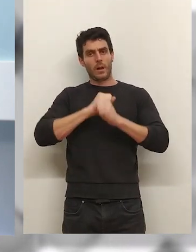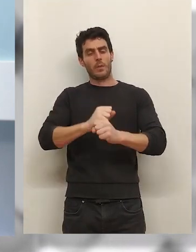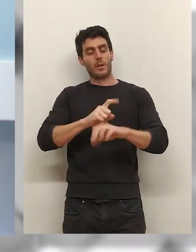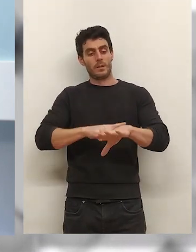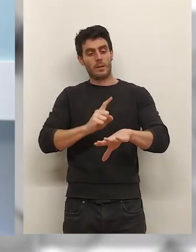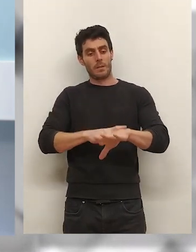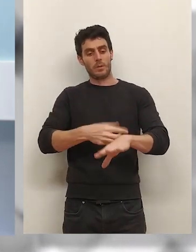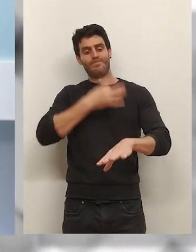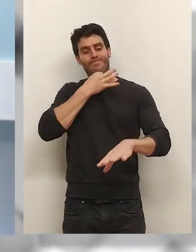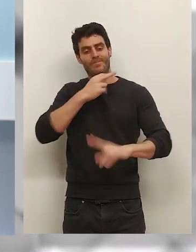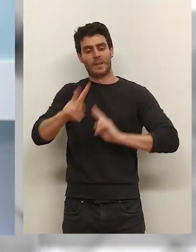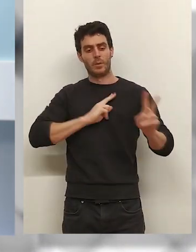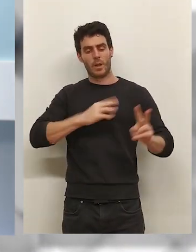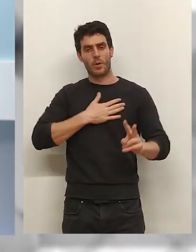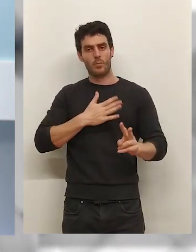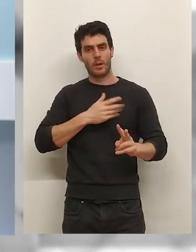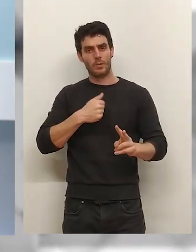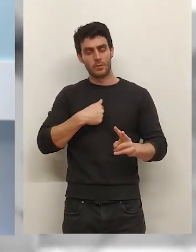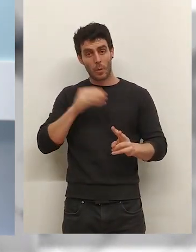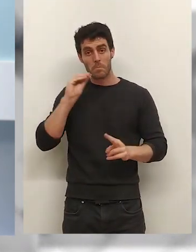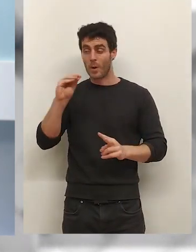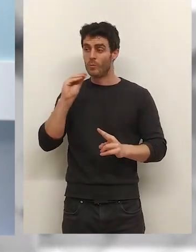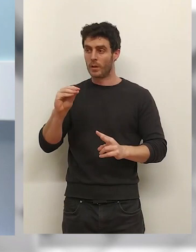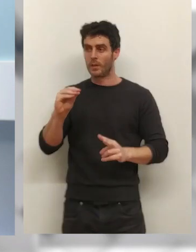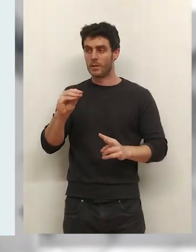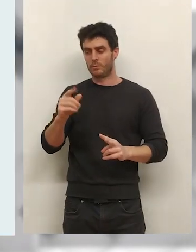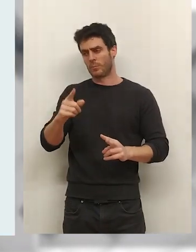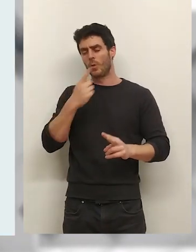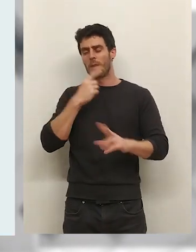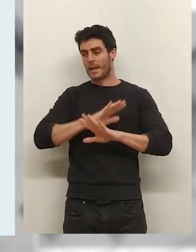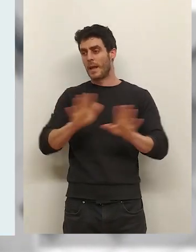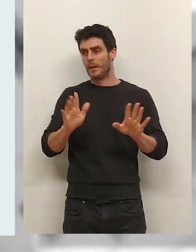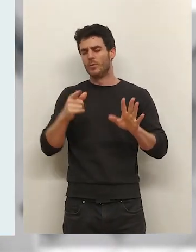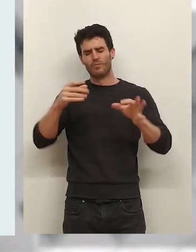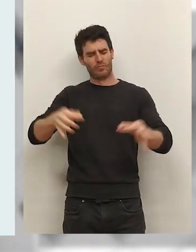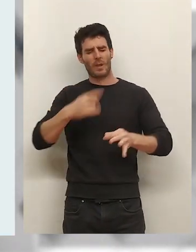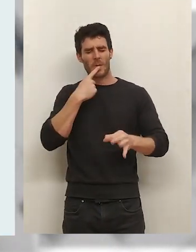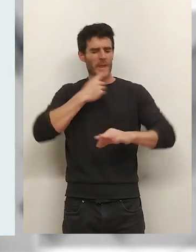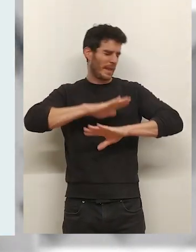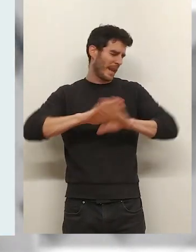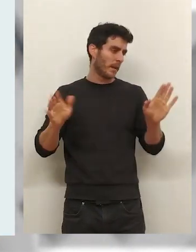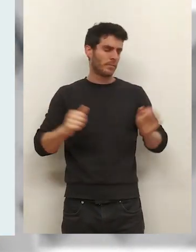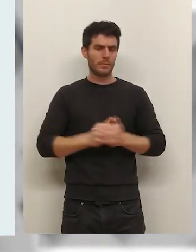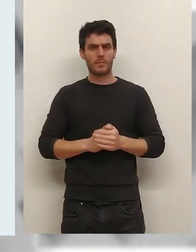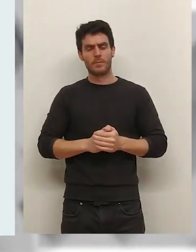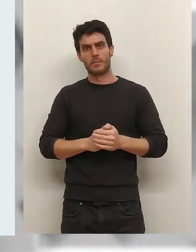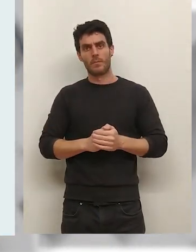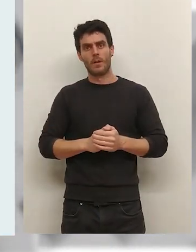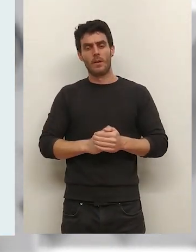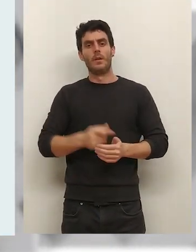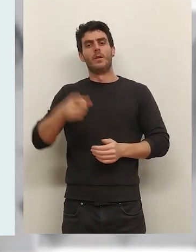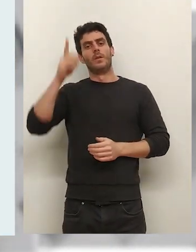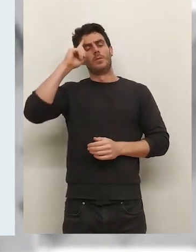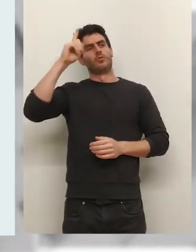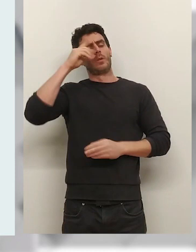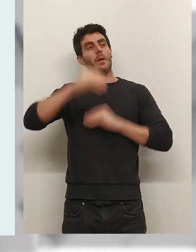se haya quedado sin tiempo y no me pueda responder, ¿no? Yo le preguntaría que no se ha mojado. Como siempre, no se moja por la línea que no